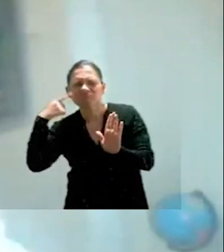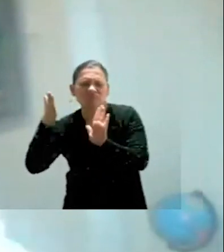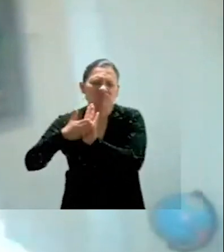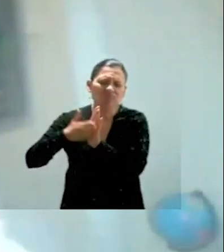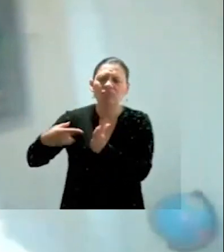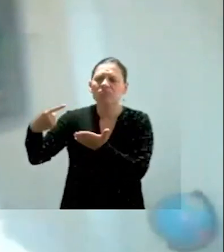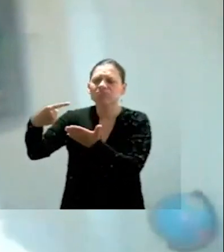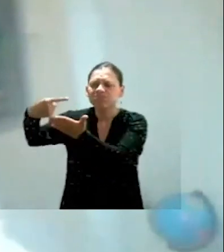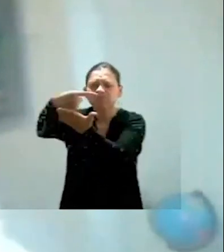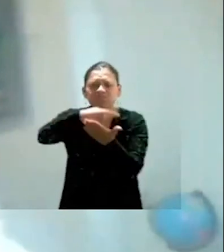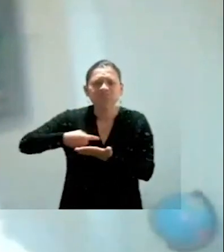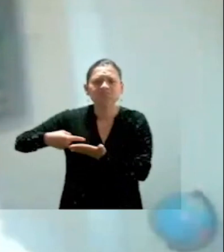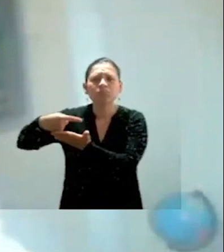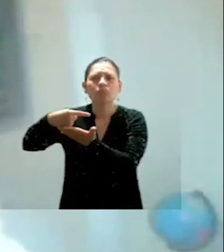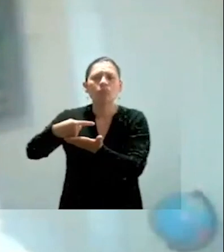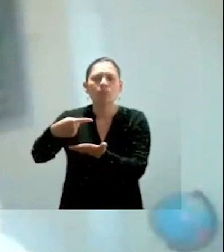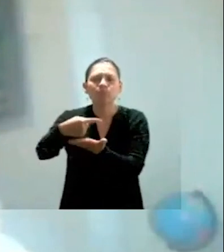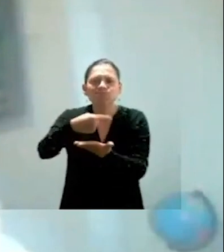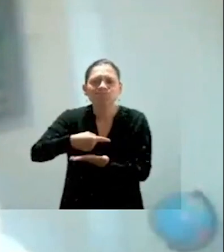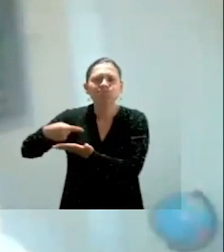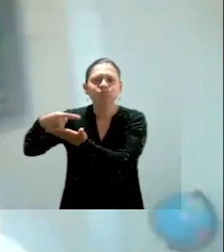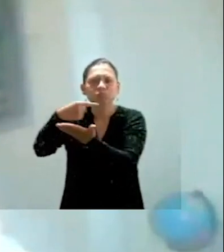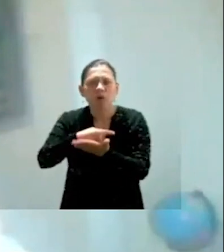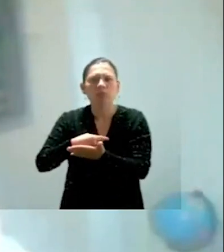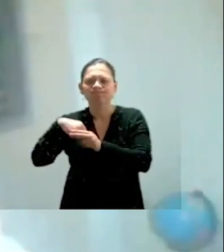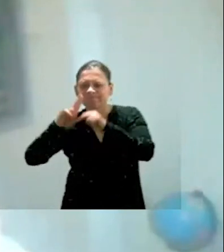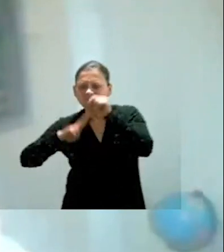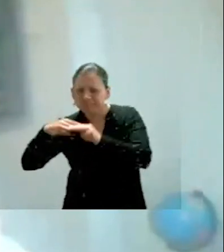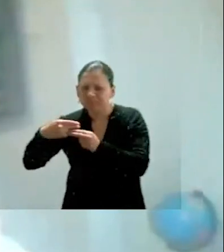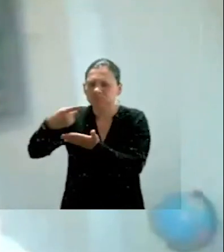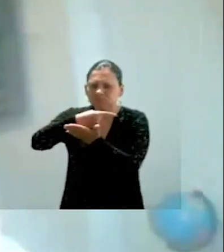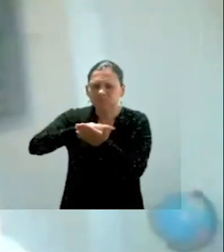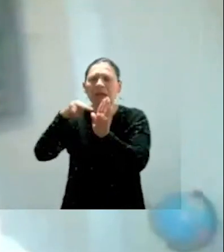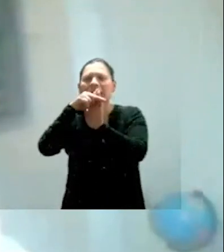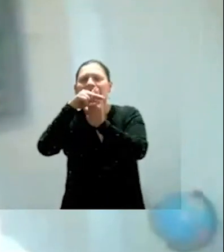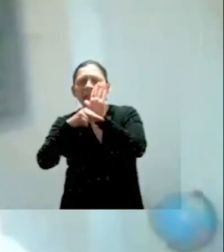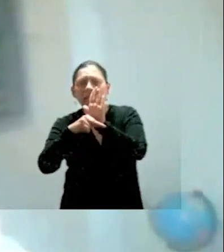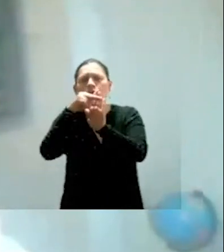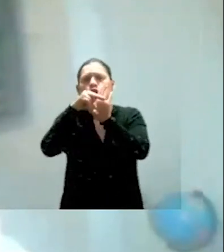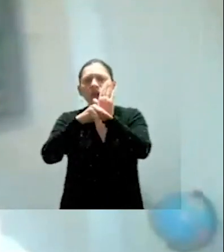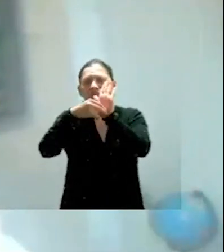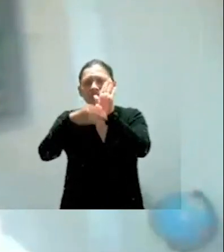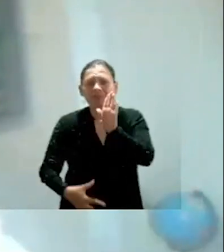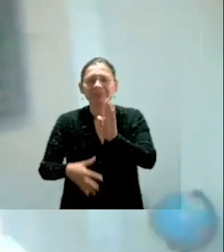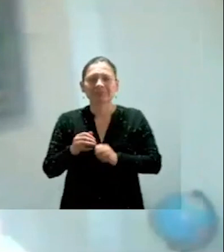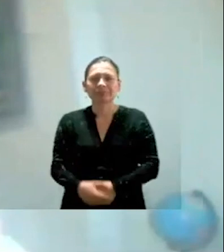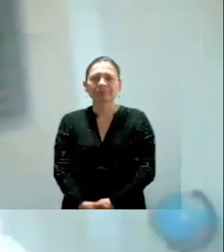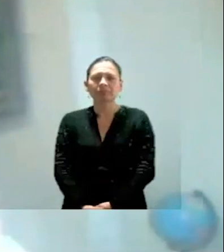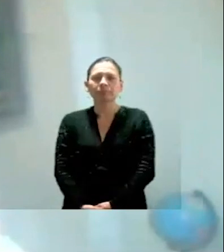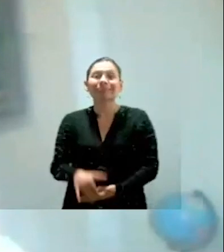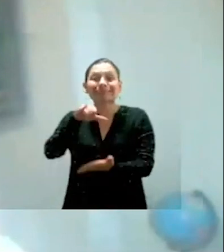Otra de las maneras como se ha ido también engrosando la tutela, engrosando